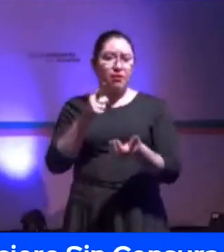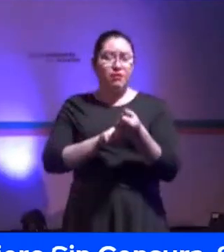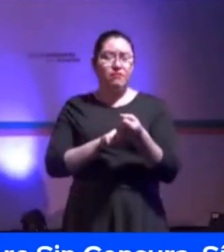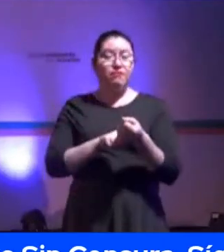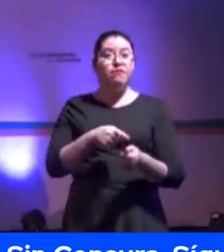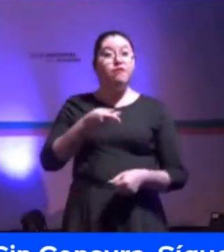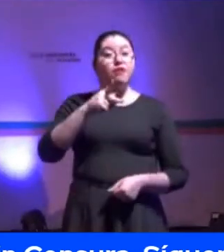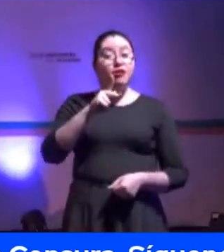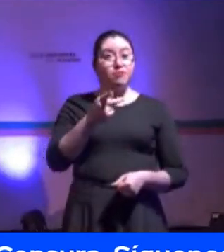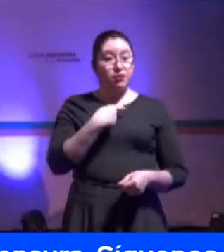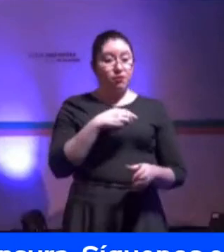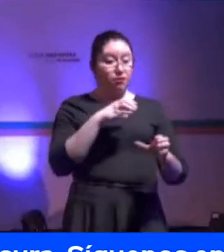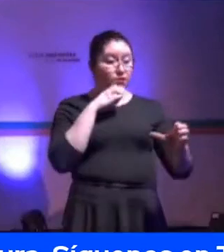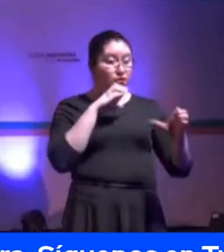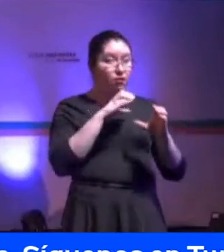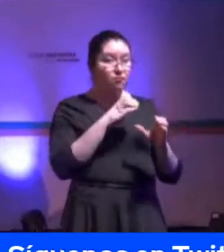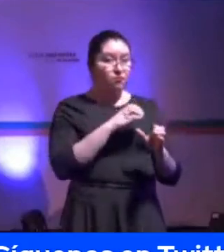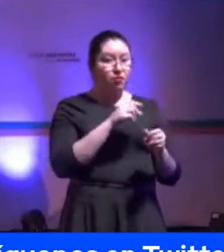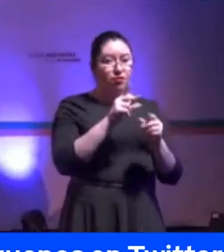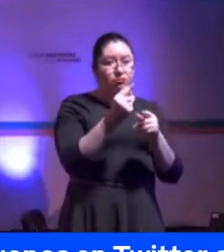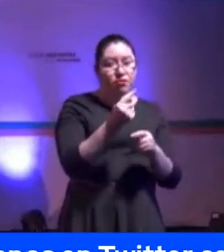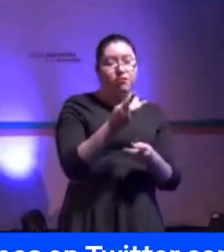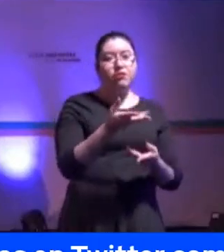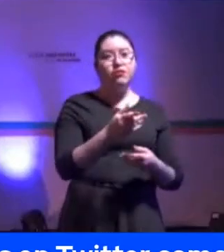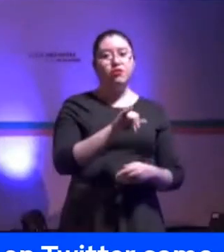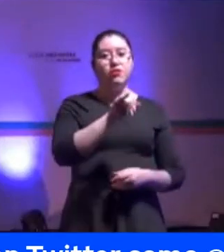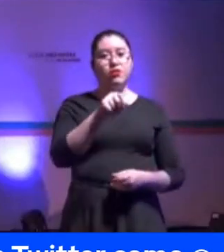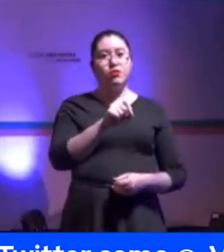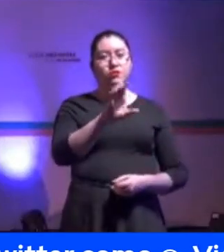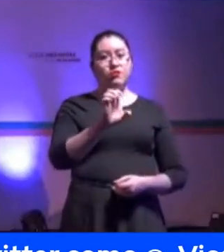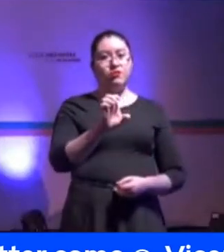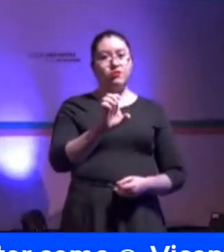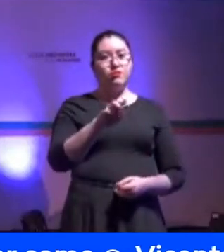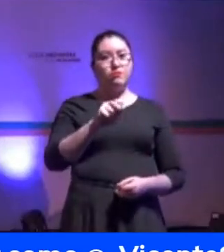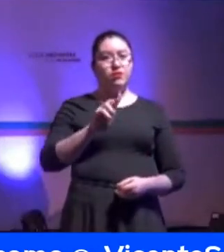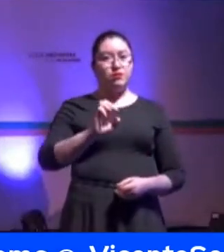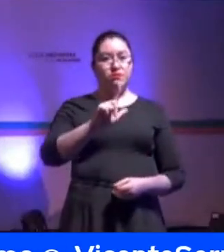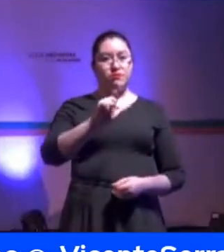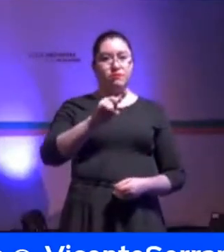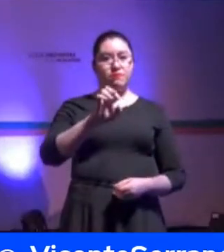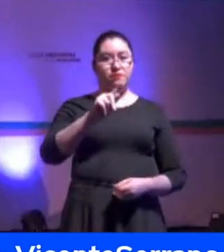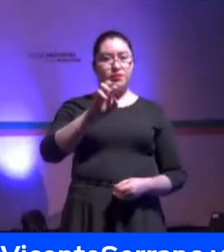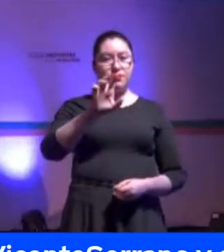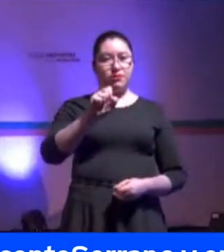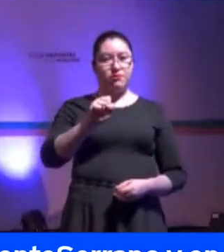los medios de comunicación, José Manuel Fuentes, por ejemplo.